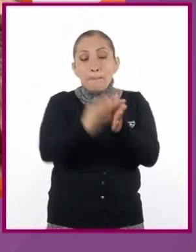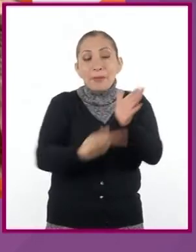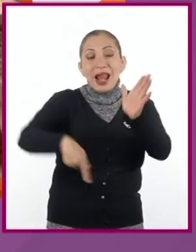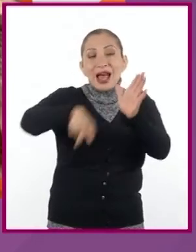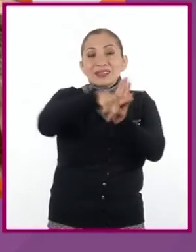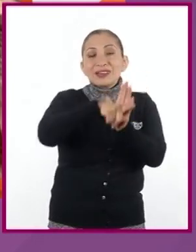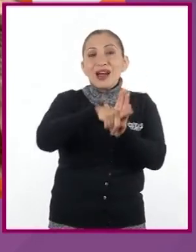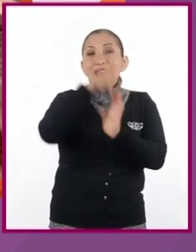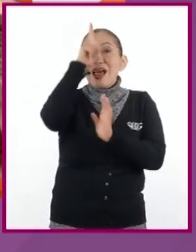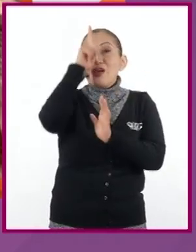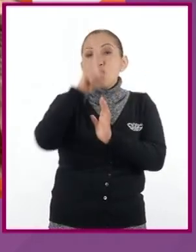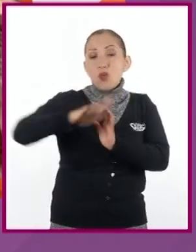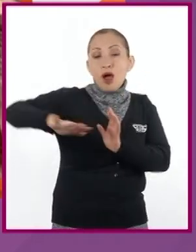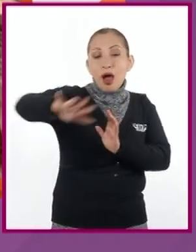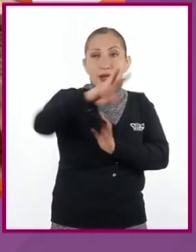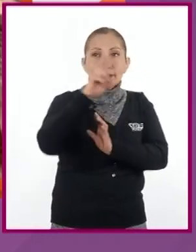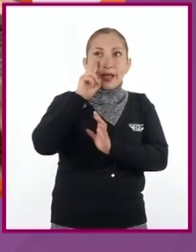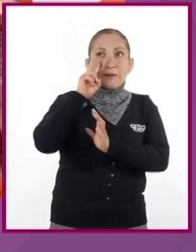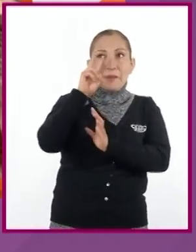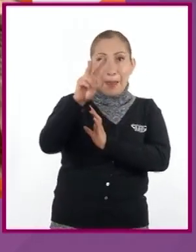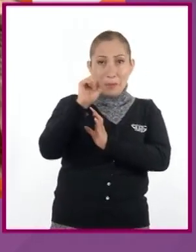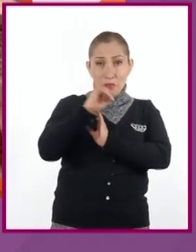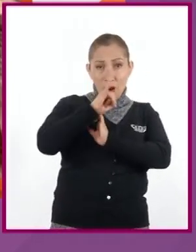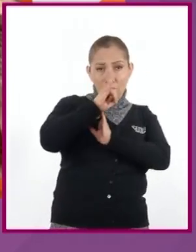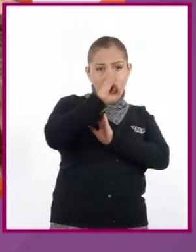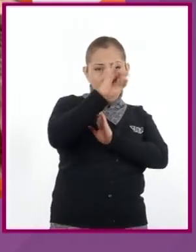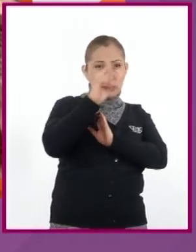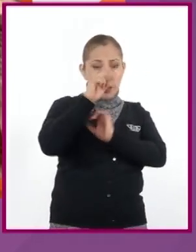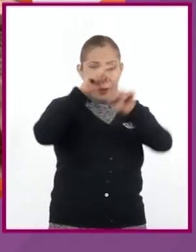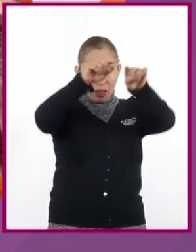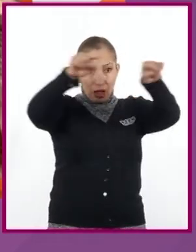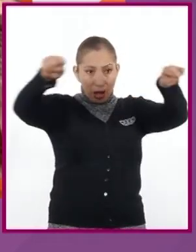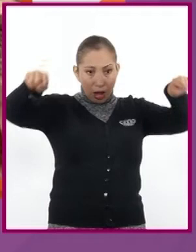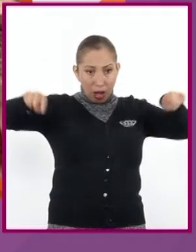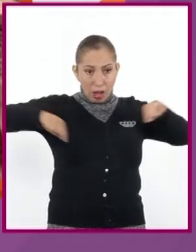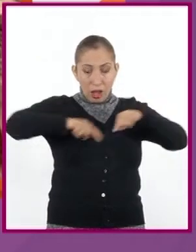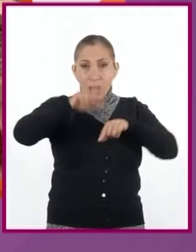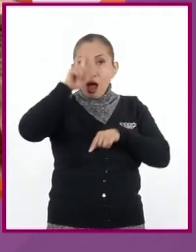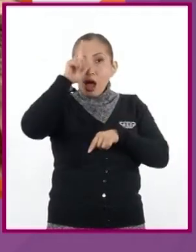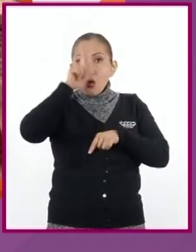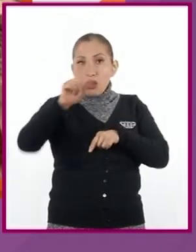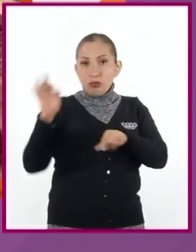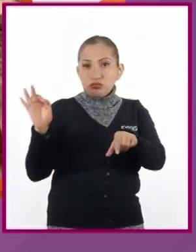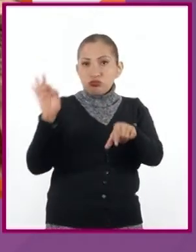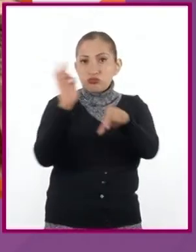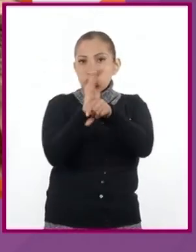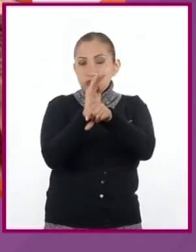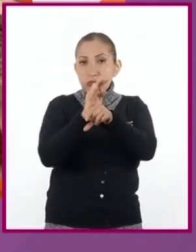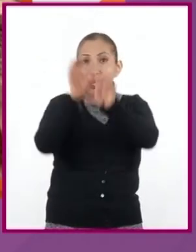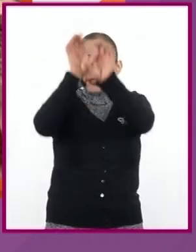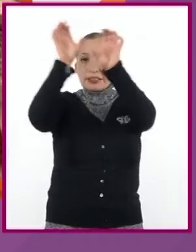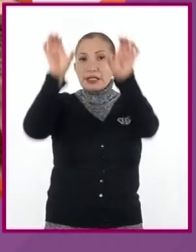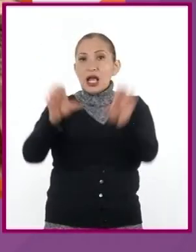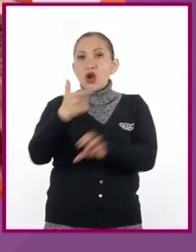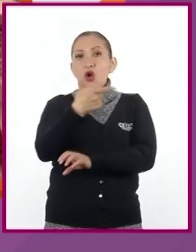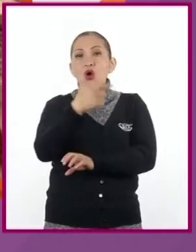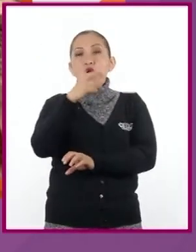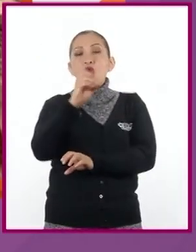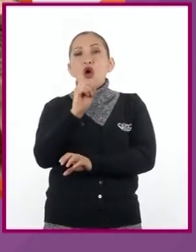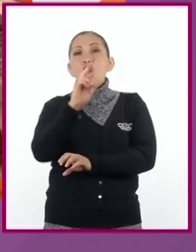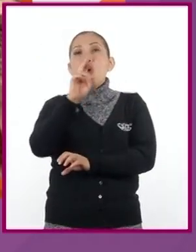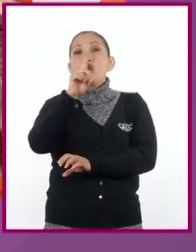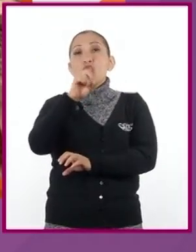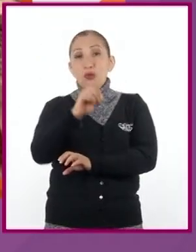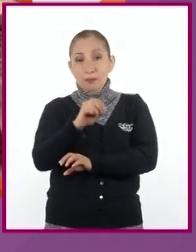Luna. Puede observarse desde lejos el basamento de la luna, protegida por el Cerro Gordo. A